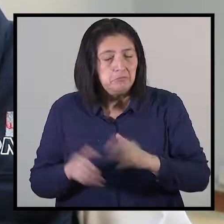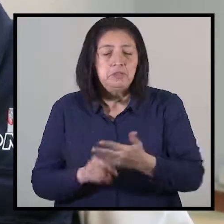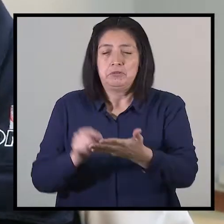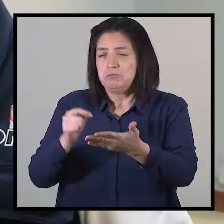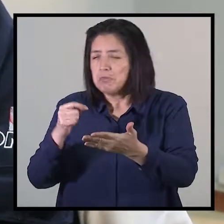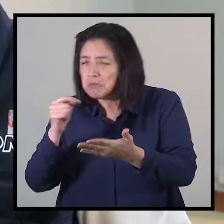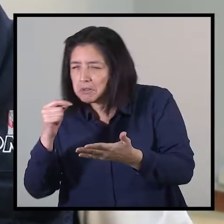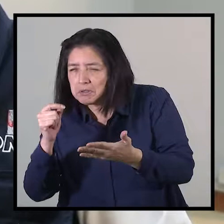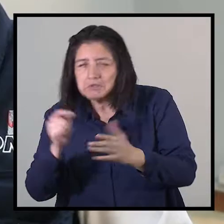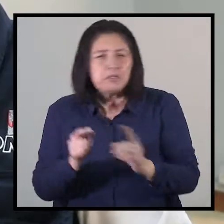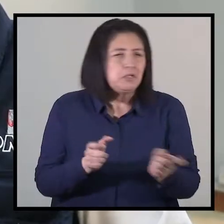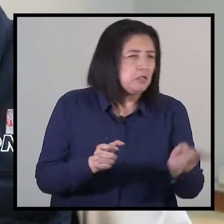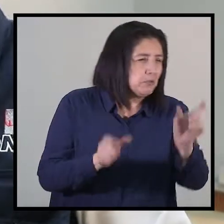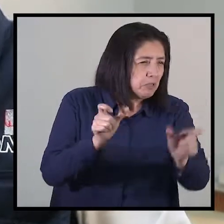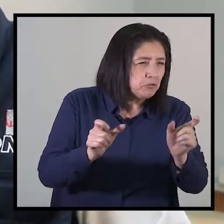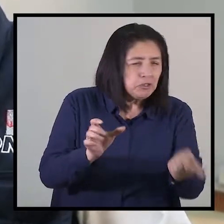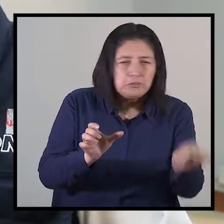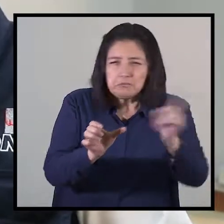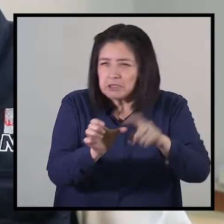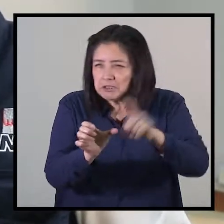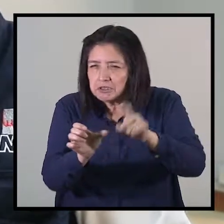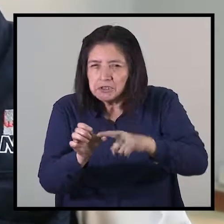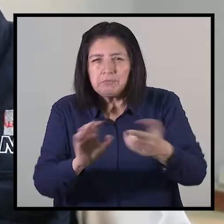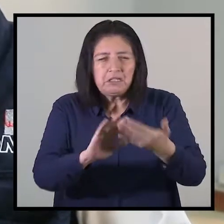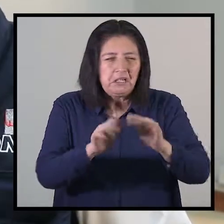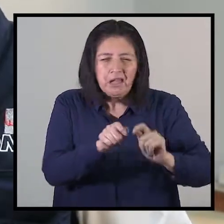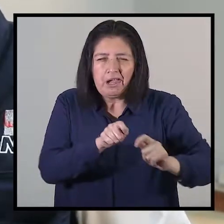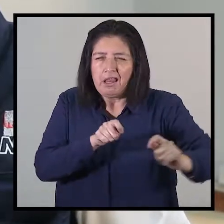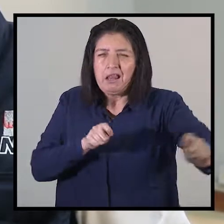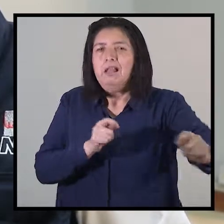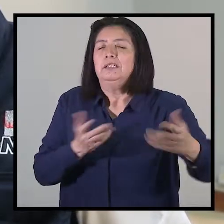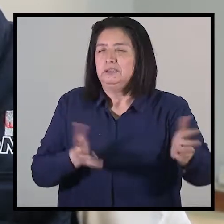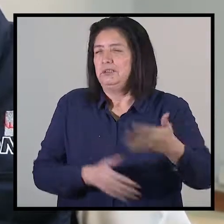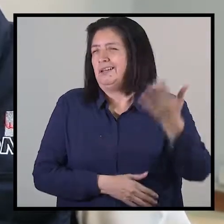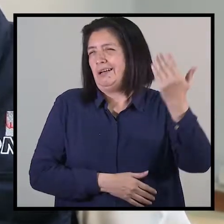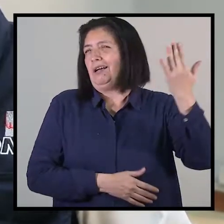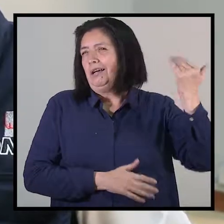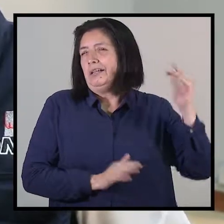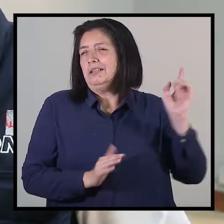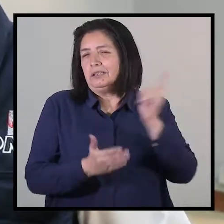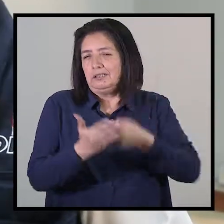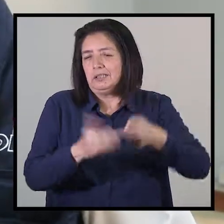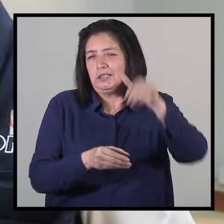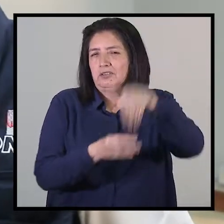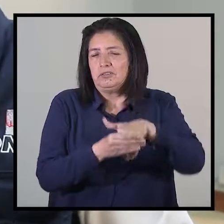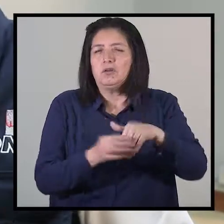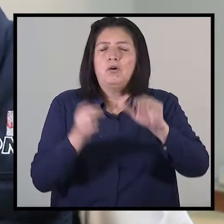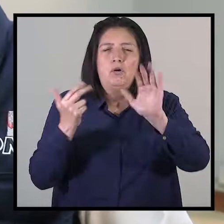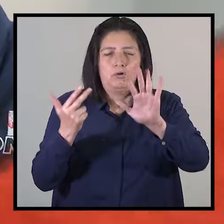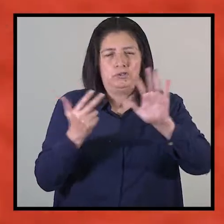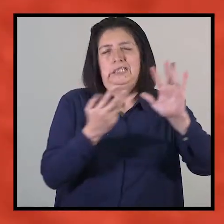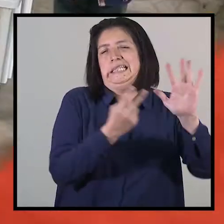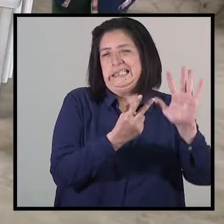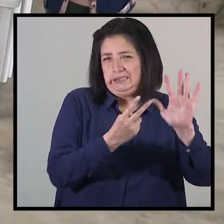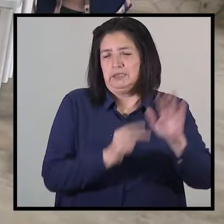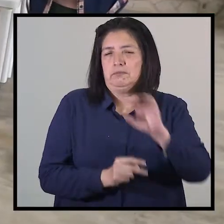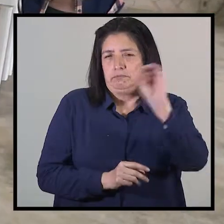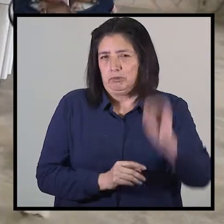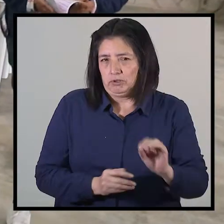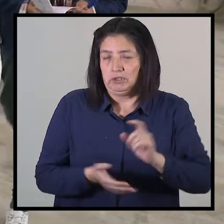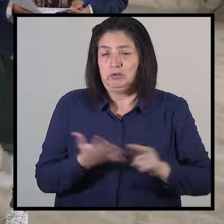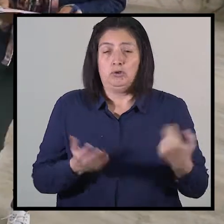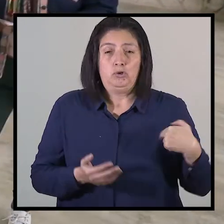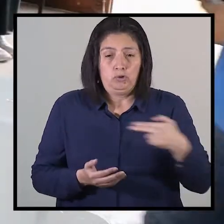su participación en estos centros poblados, en las elecciones municipales pasadas obtuvimos un 87%. Al